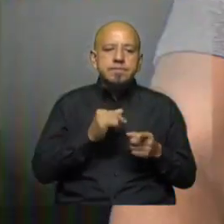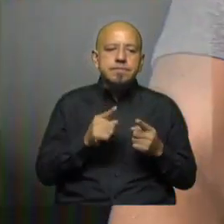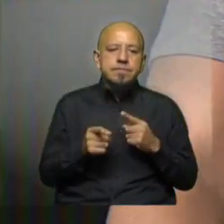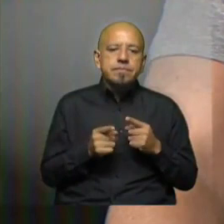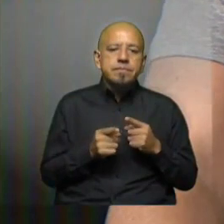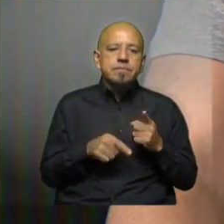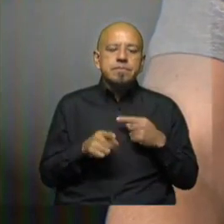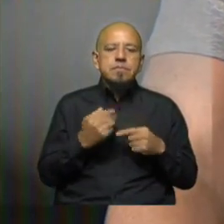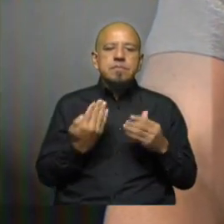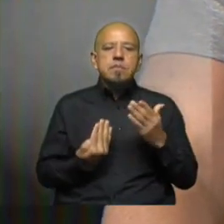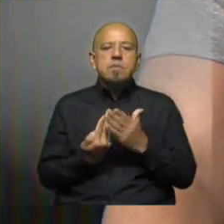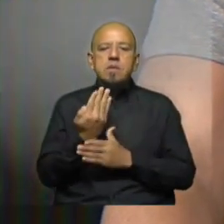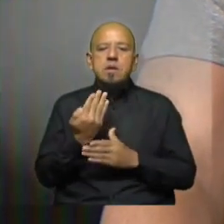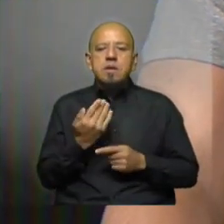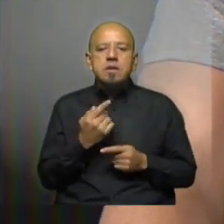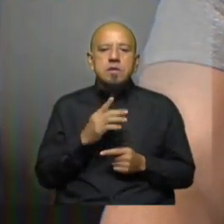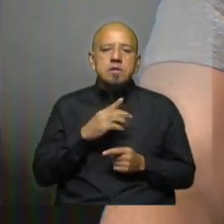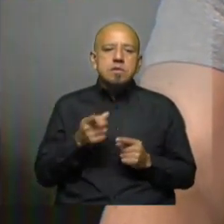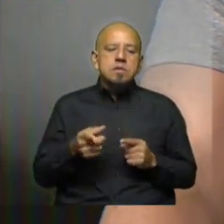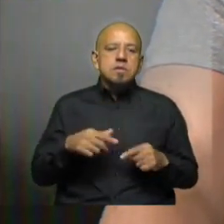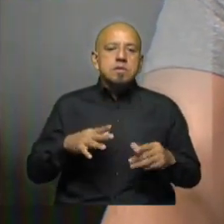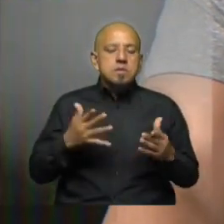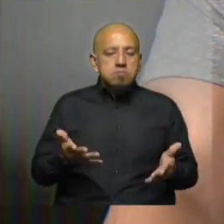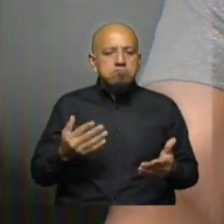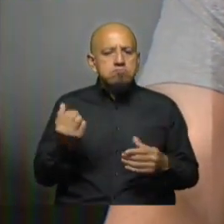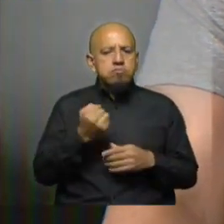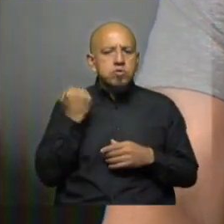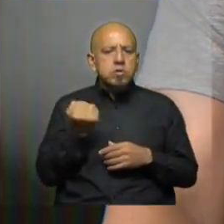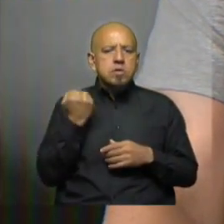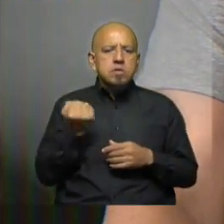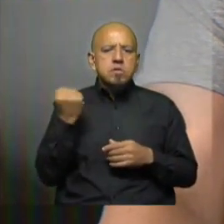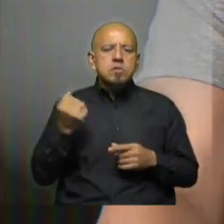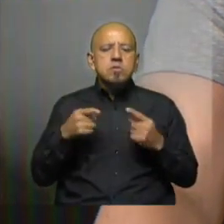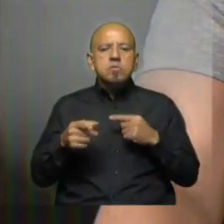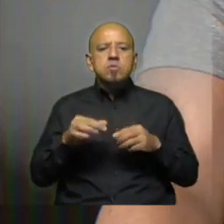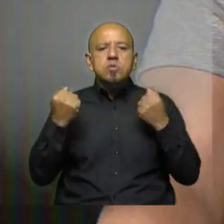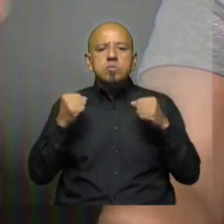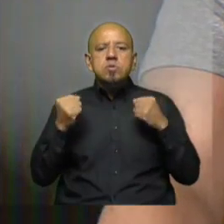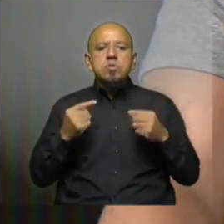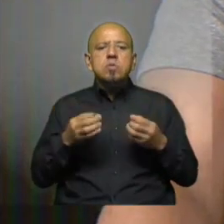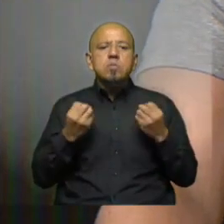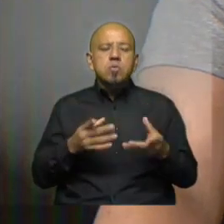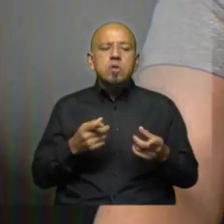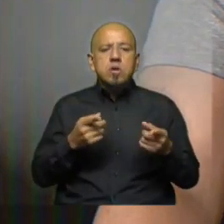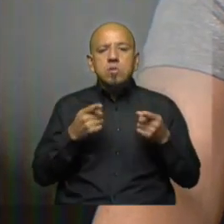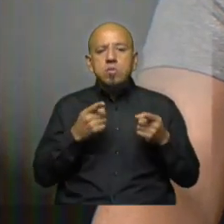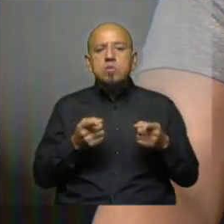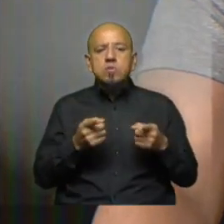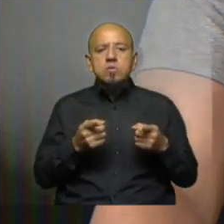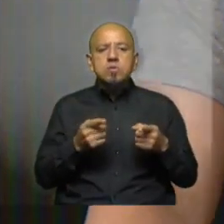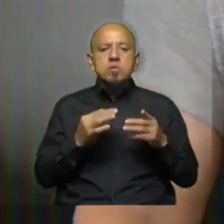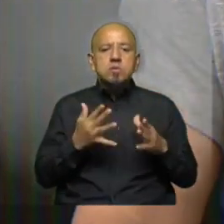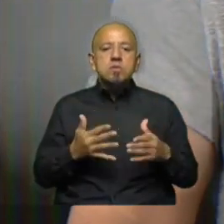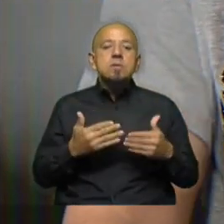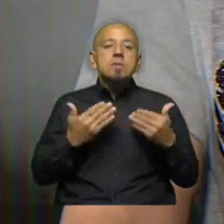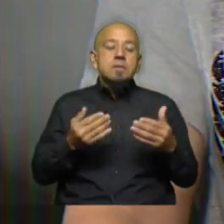el programa de la mañana, en que vos contabas que para vos era muy importante cómo llegan los deportistas, hacia dónde llegan, porque quizás tuviste también un